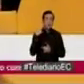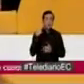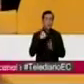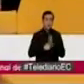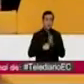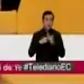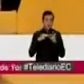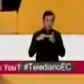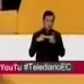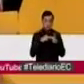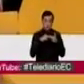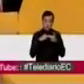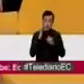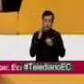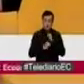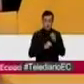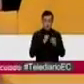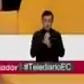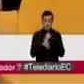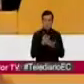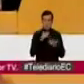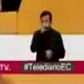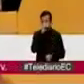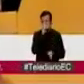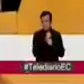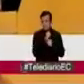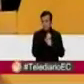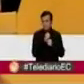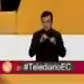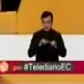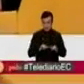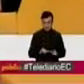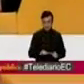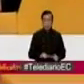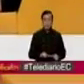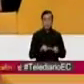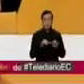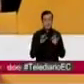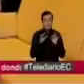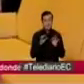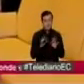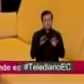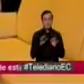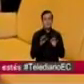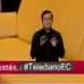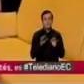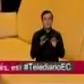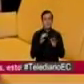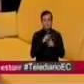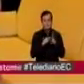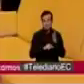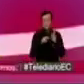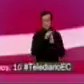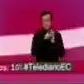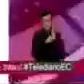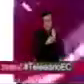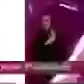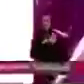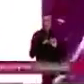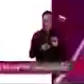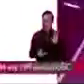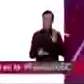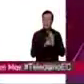de Relaciones Laborales un trabajo exhaustivo para hacer que se cumplan esta normativa. La